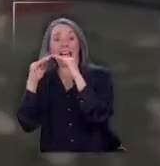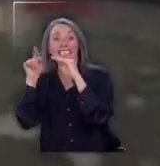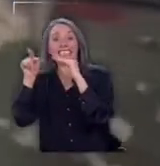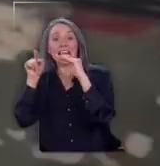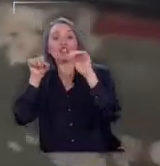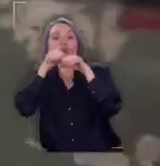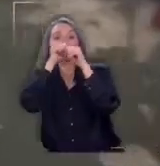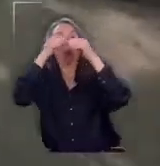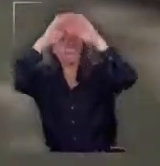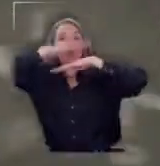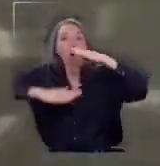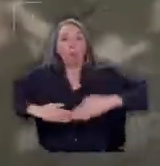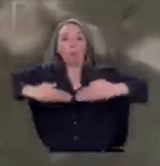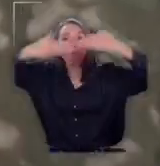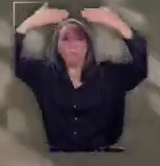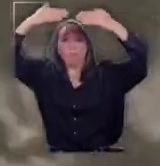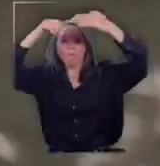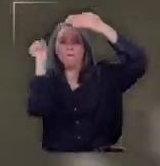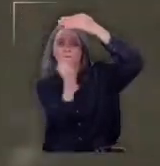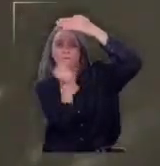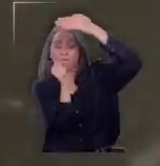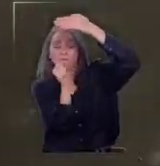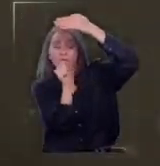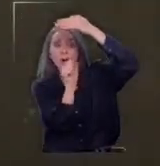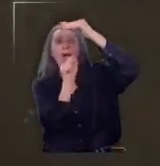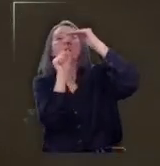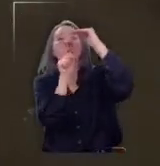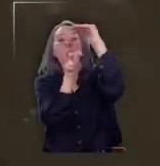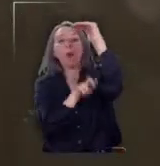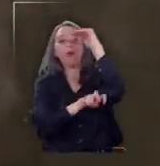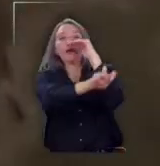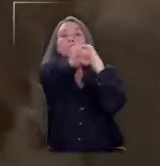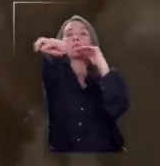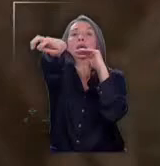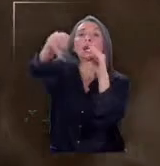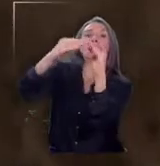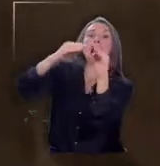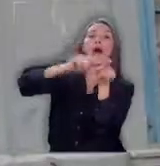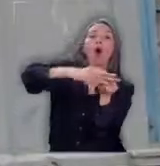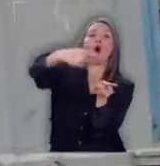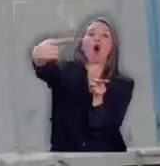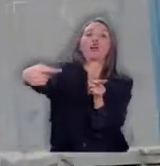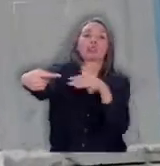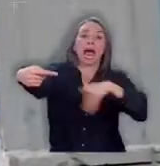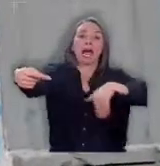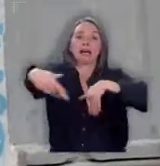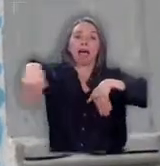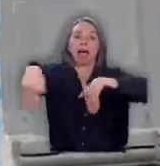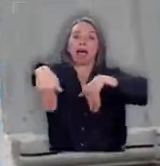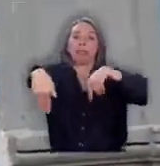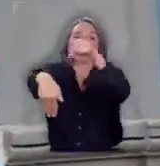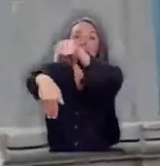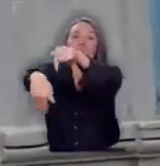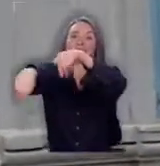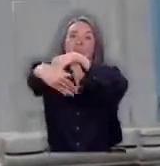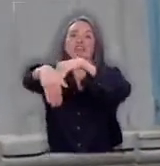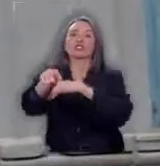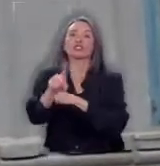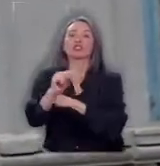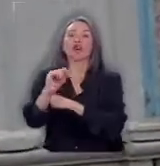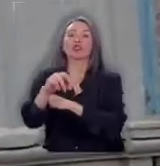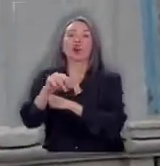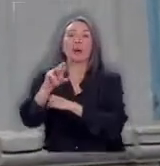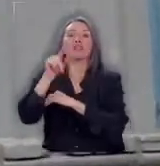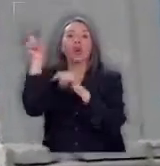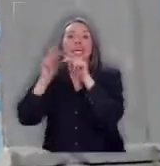que está por el ingreso que da al otro al otro extremo de la otra casa que está por por calle Rafael sotomayor